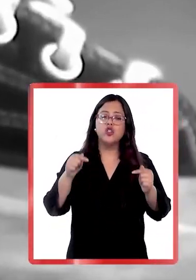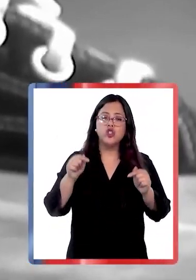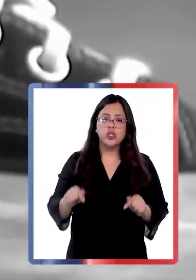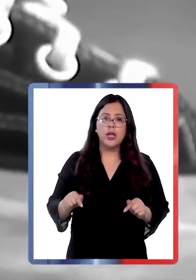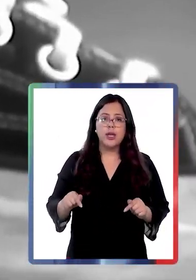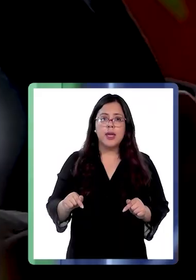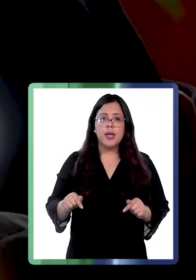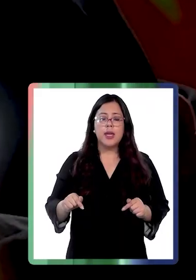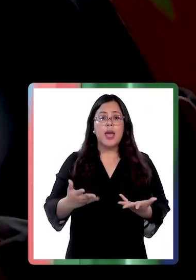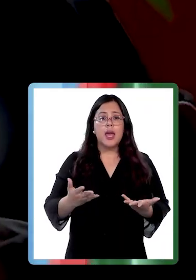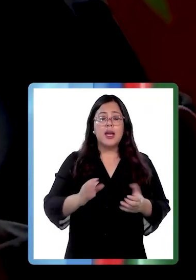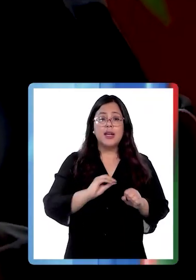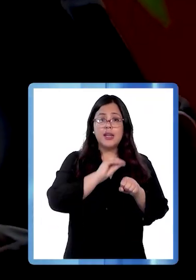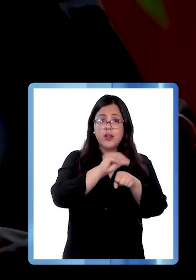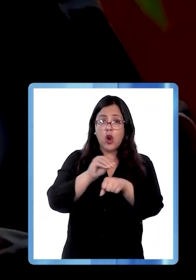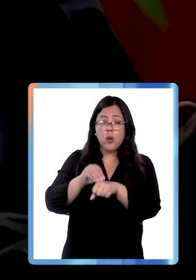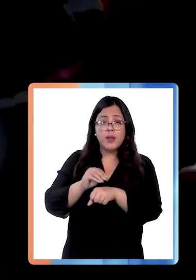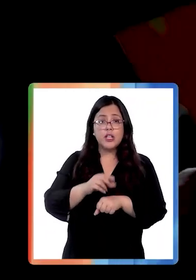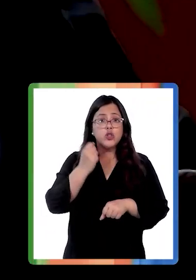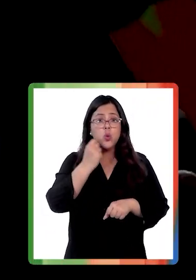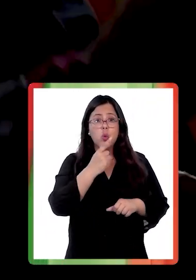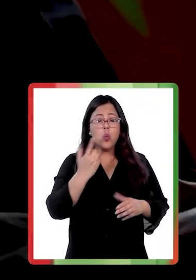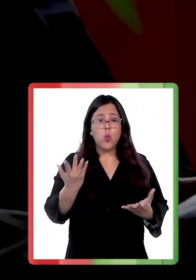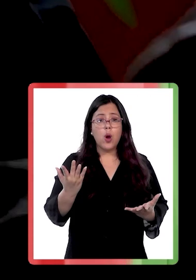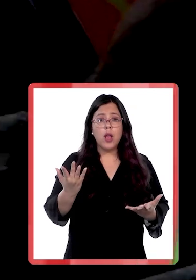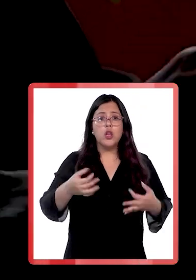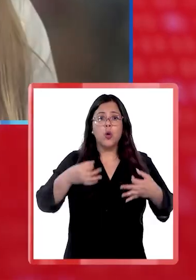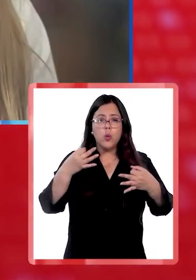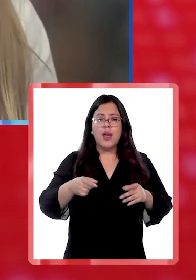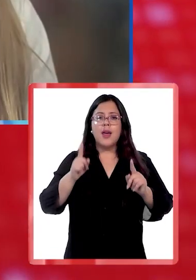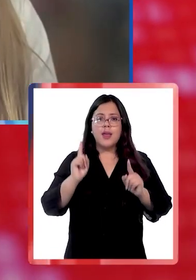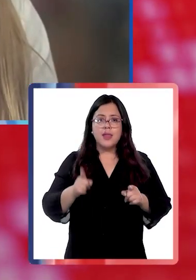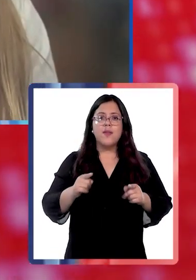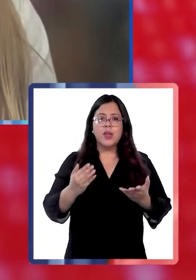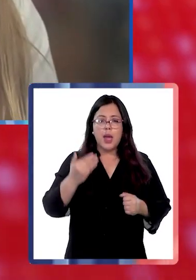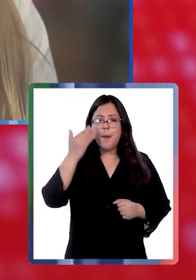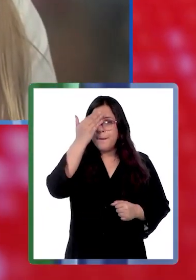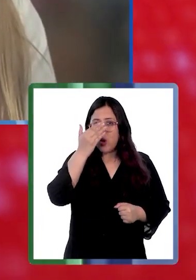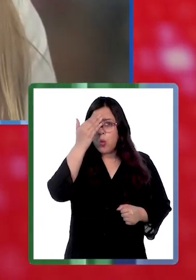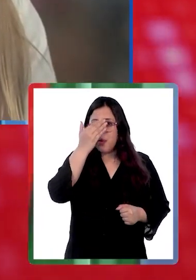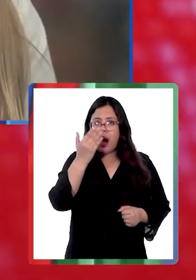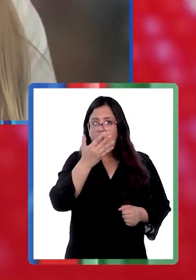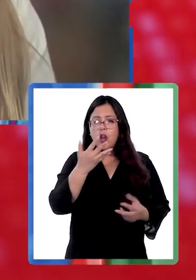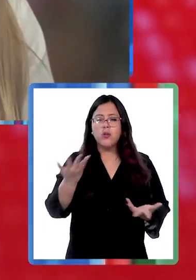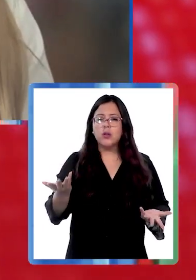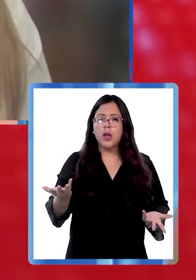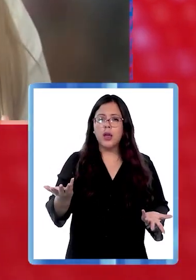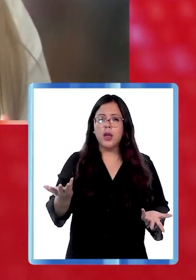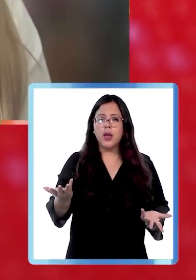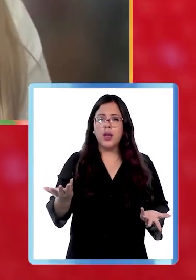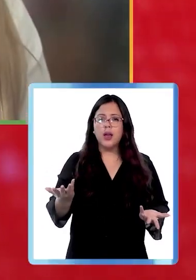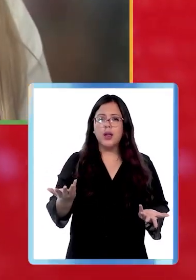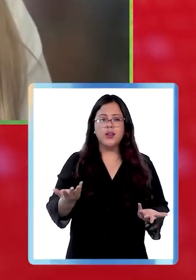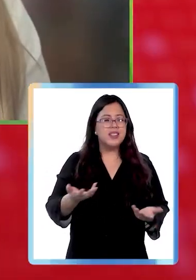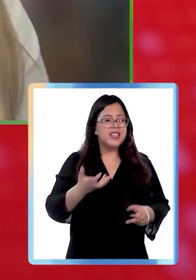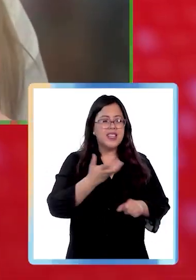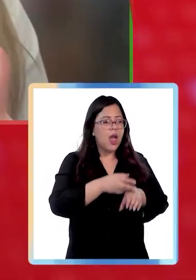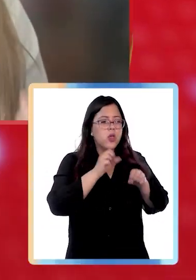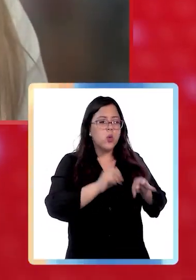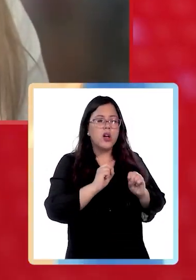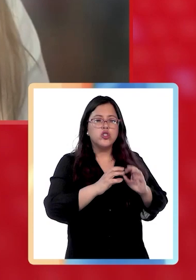proponer. Entonces, desde ahí la mejor recomendación que yo podría dar es que estemos activos en preocuparnos qué es lo que se